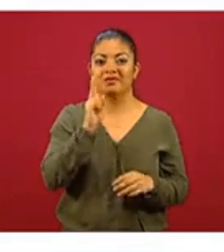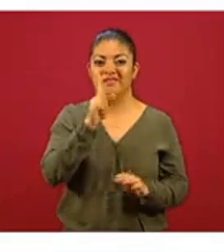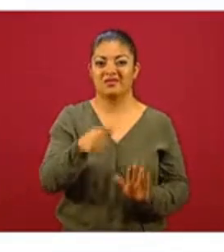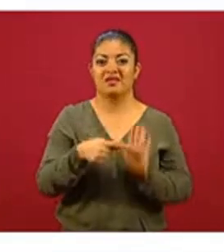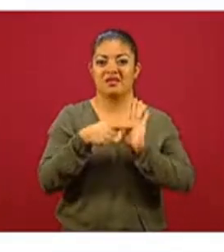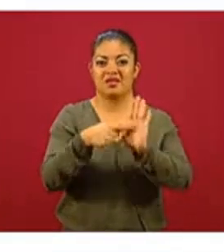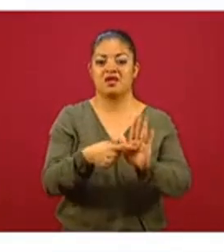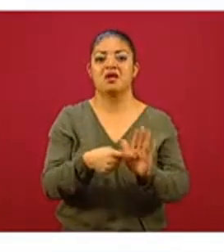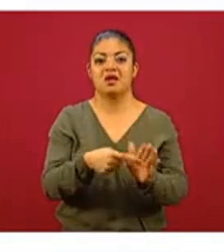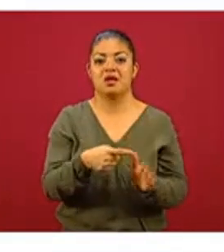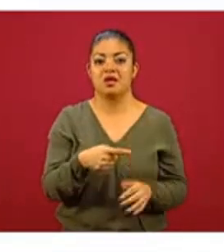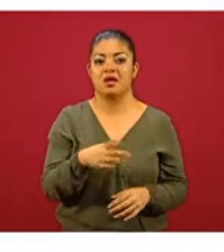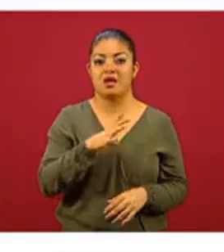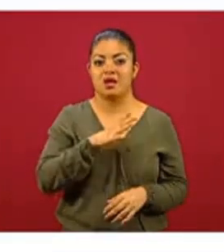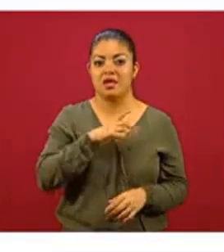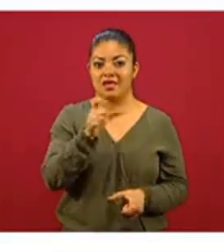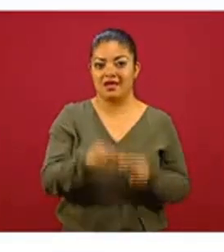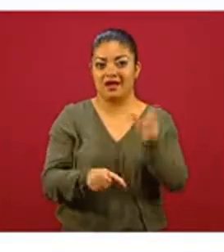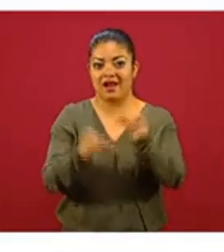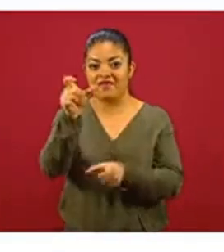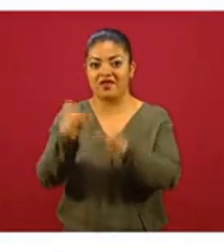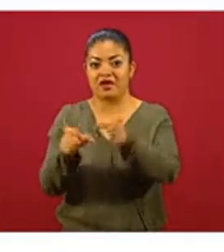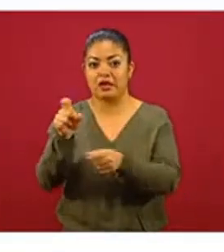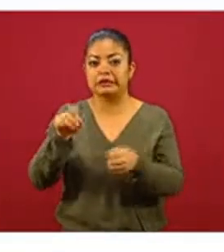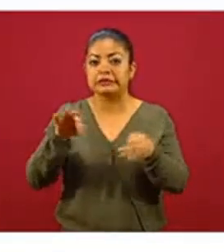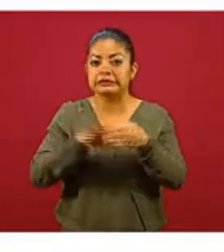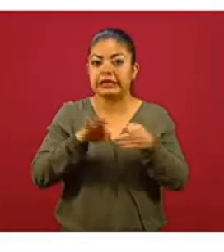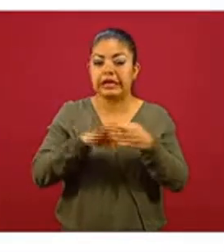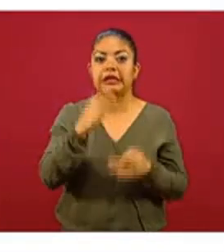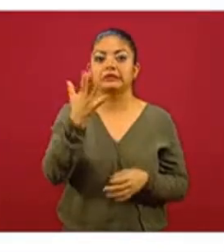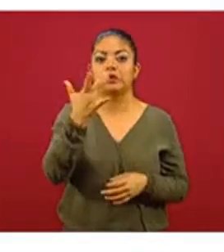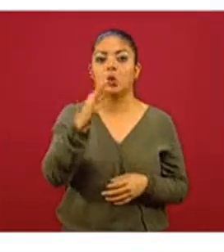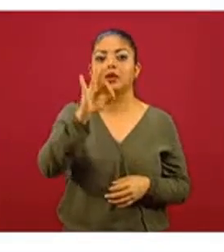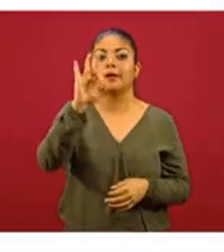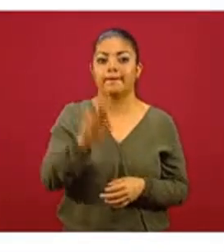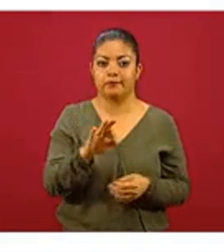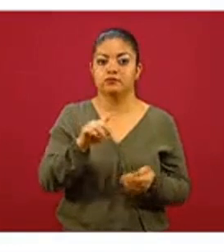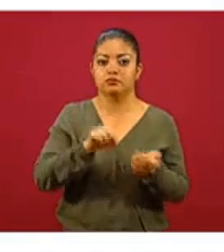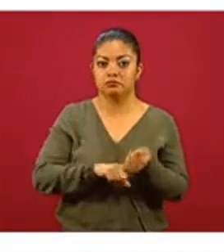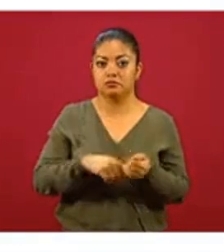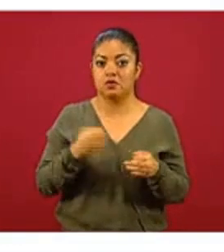en la gráfica, con cerca del 50% de los casos